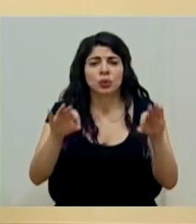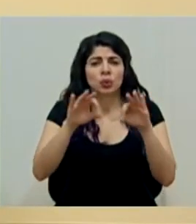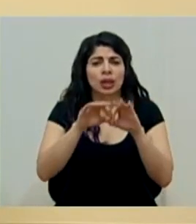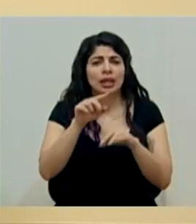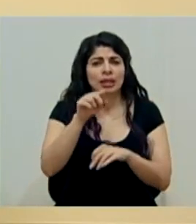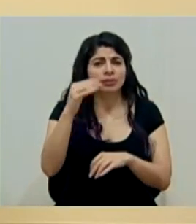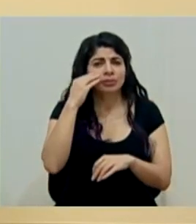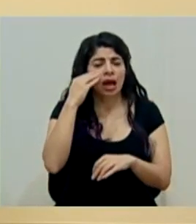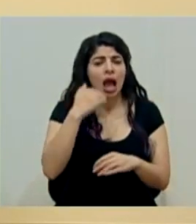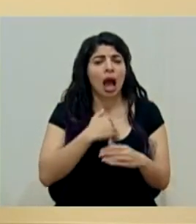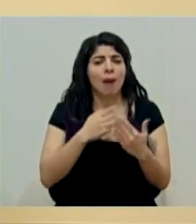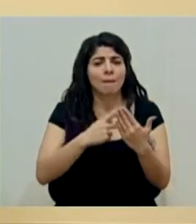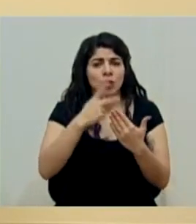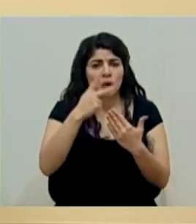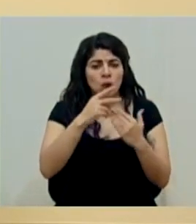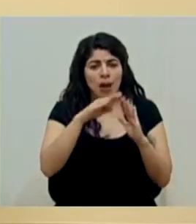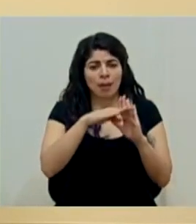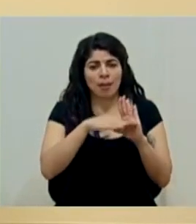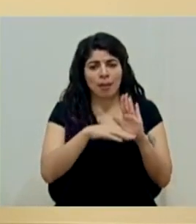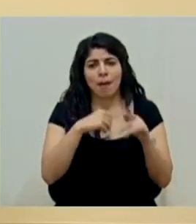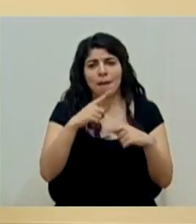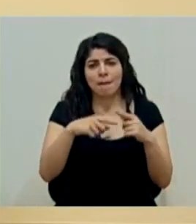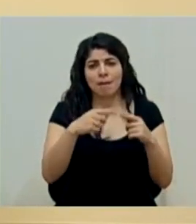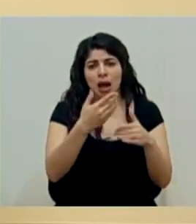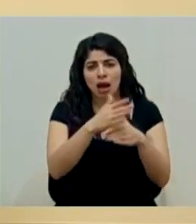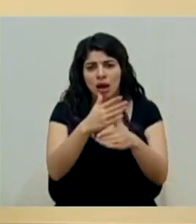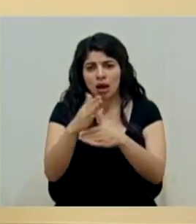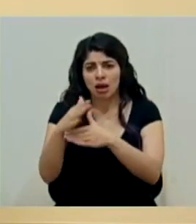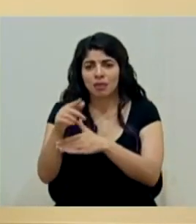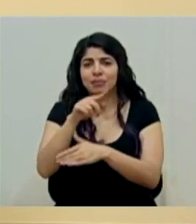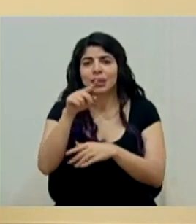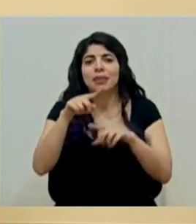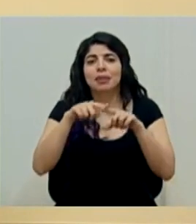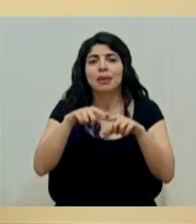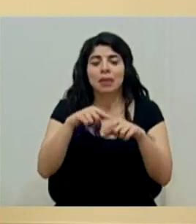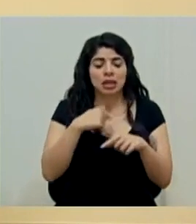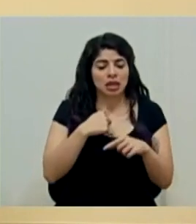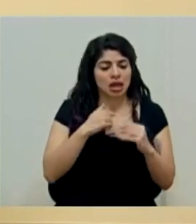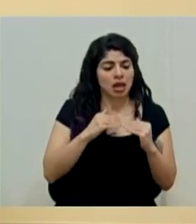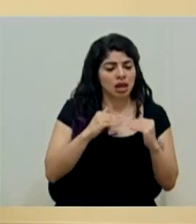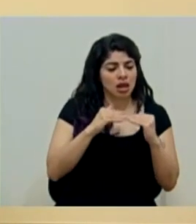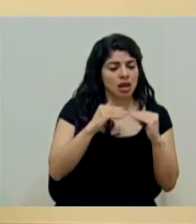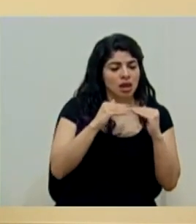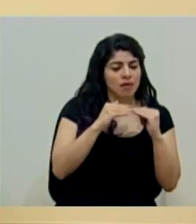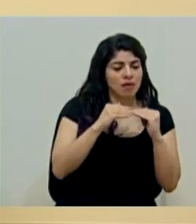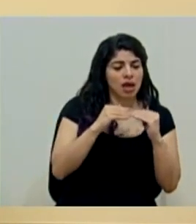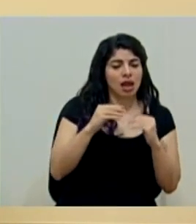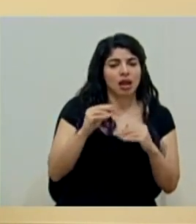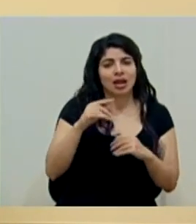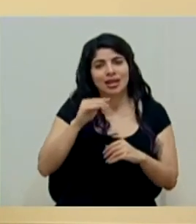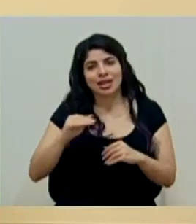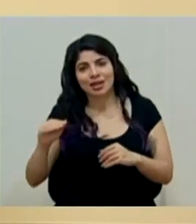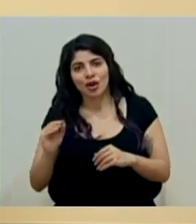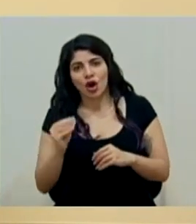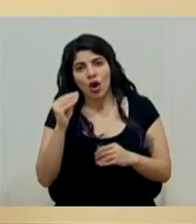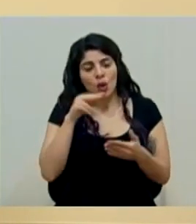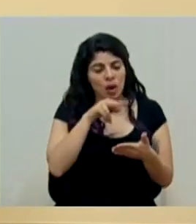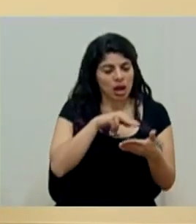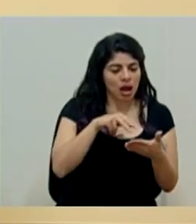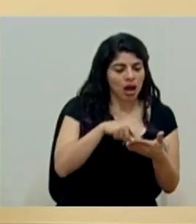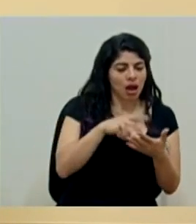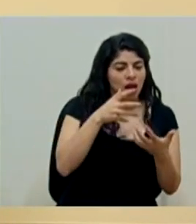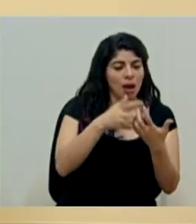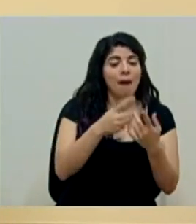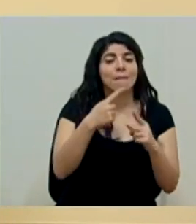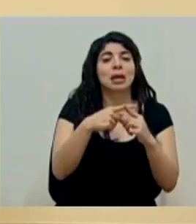tenemos una programación que estará distribuida de acuerdo al nivel que de los niños, niñas y jóvenes, y también las